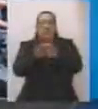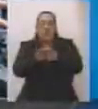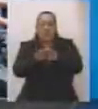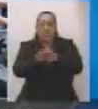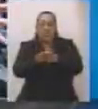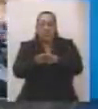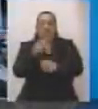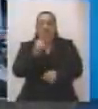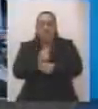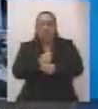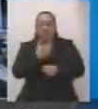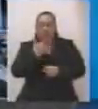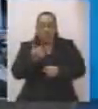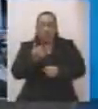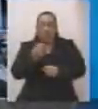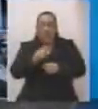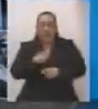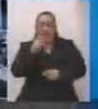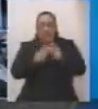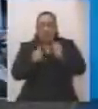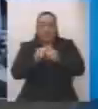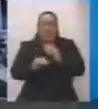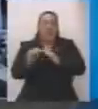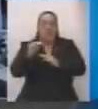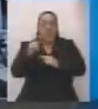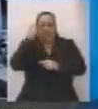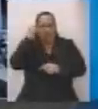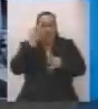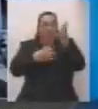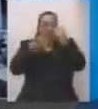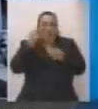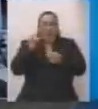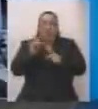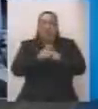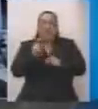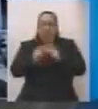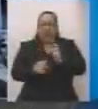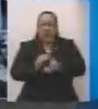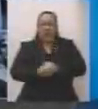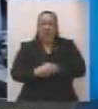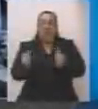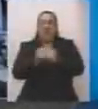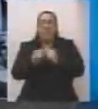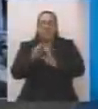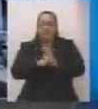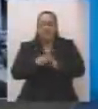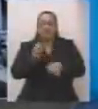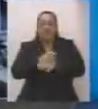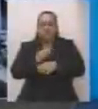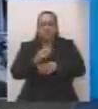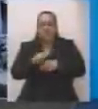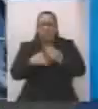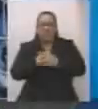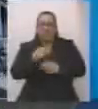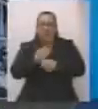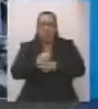estas tareas personas con mayor capacitación y el personal con menos capacitación en las